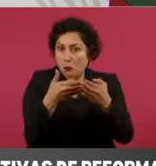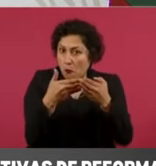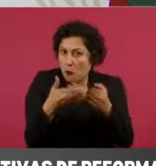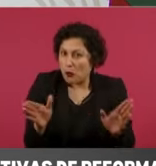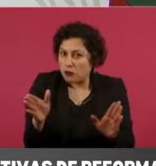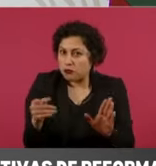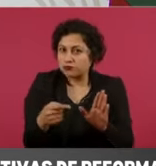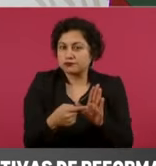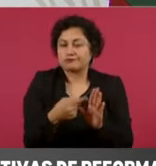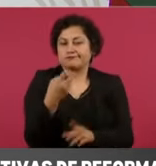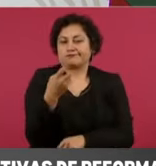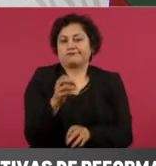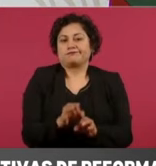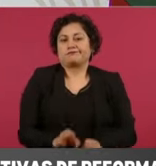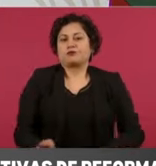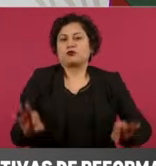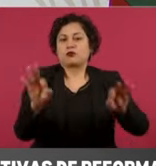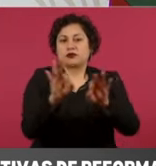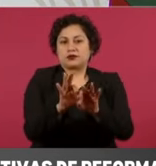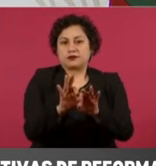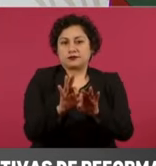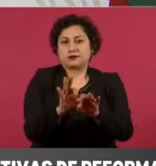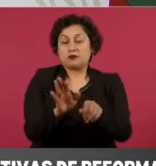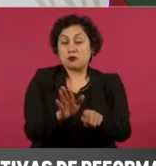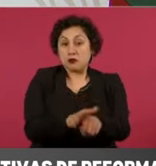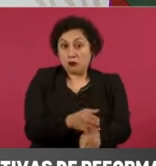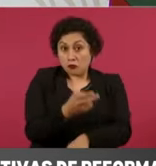Las reformas que propongo